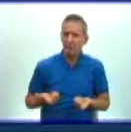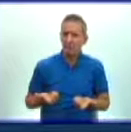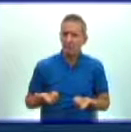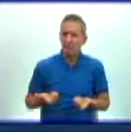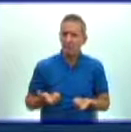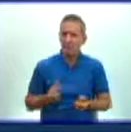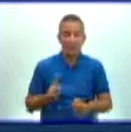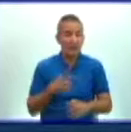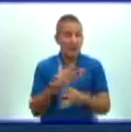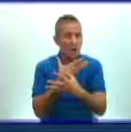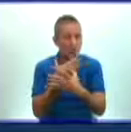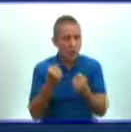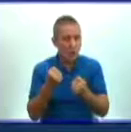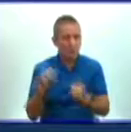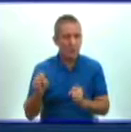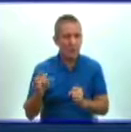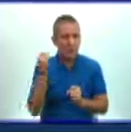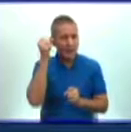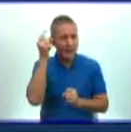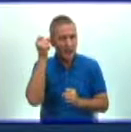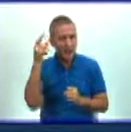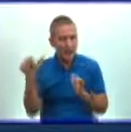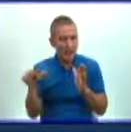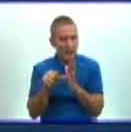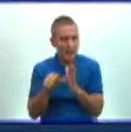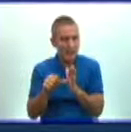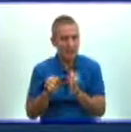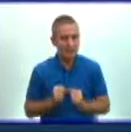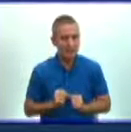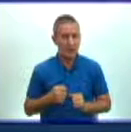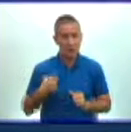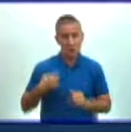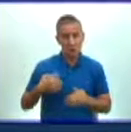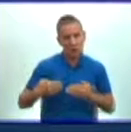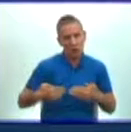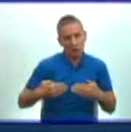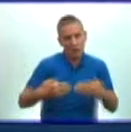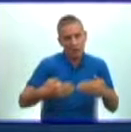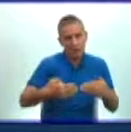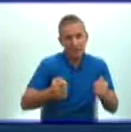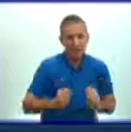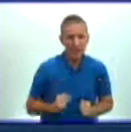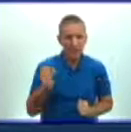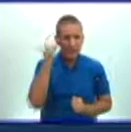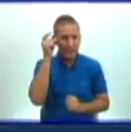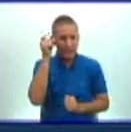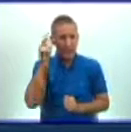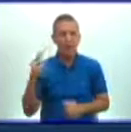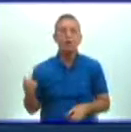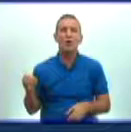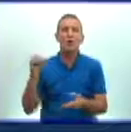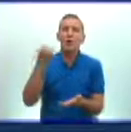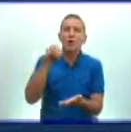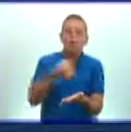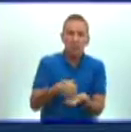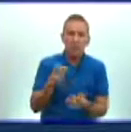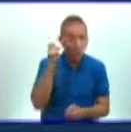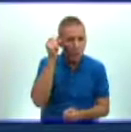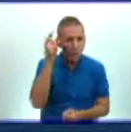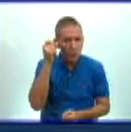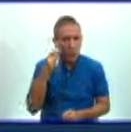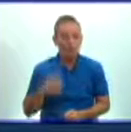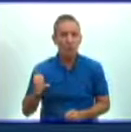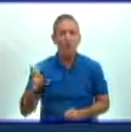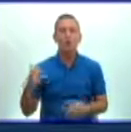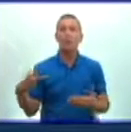no perder mi idea central. Yo progreso en ideas, yo añado ideas, yo